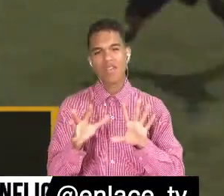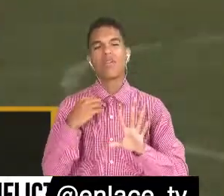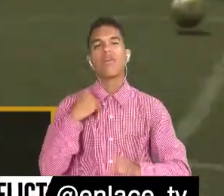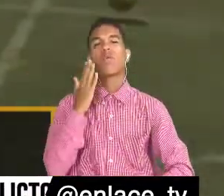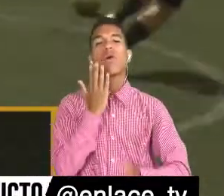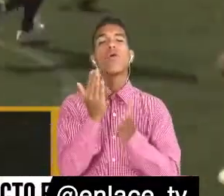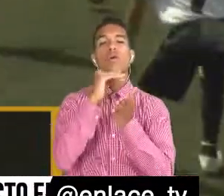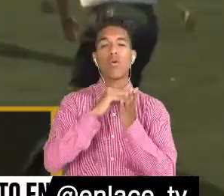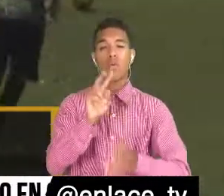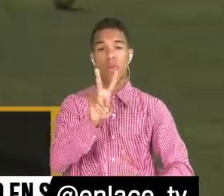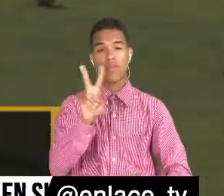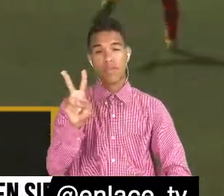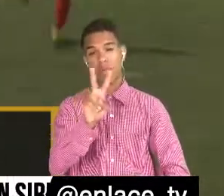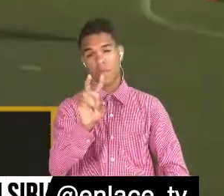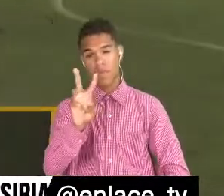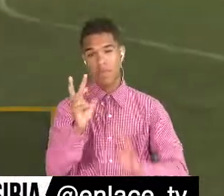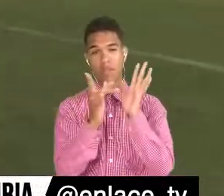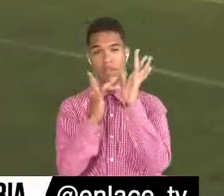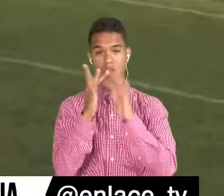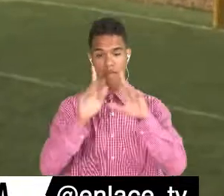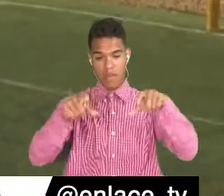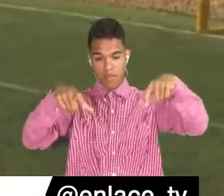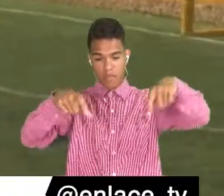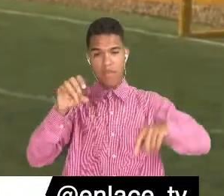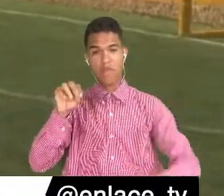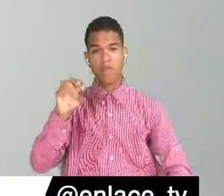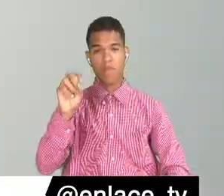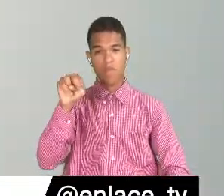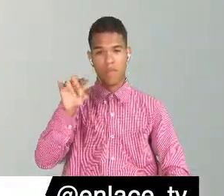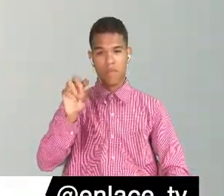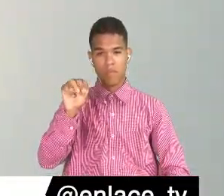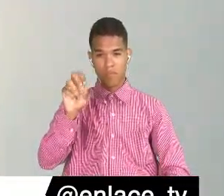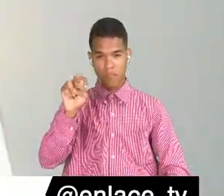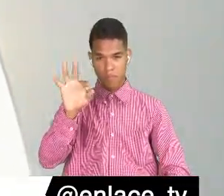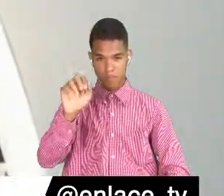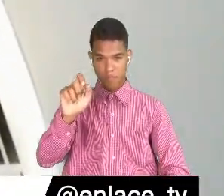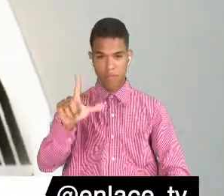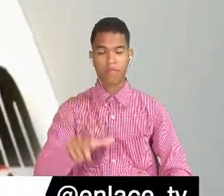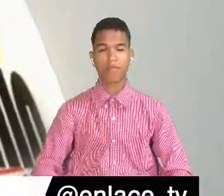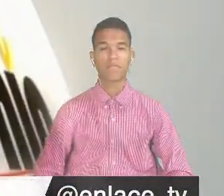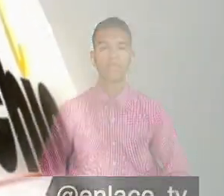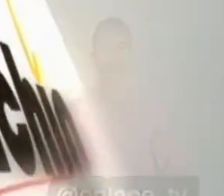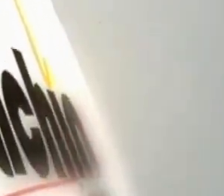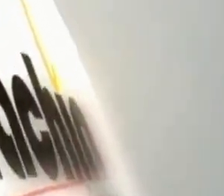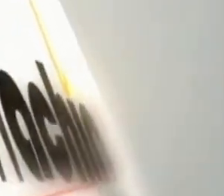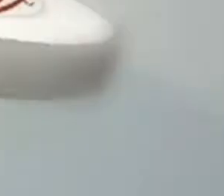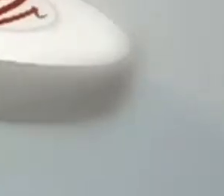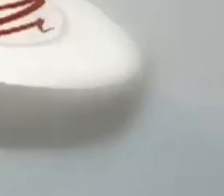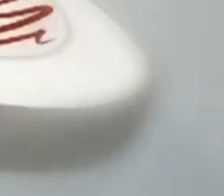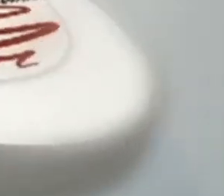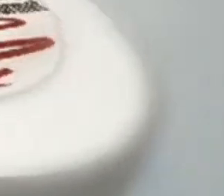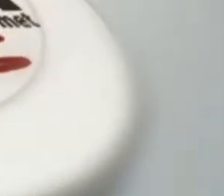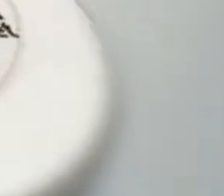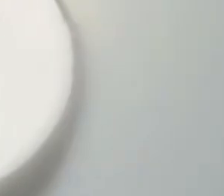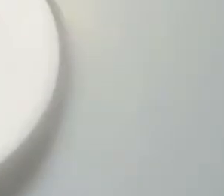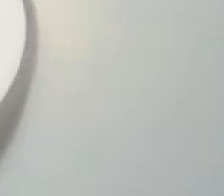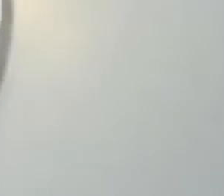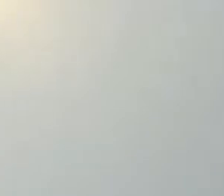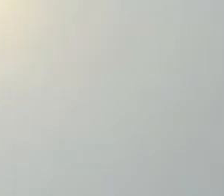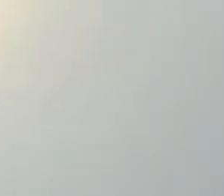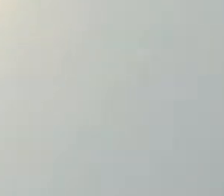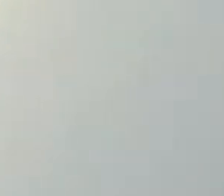y 23 de abril en la cancha monumental ubicada en el nororiente de la ciudad. Hasta aquí los deportes, con el patrocinio de Restaurante